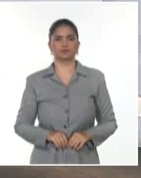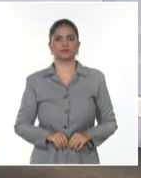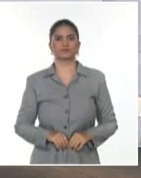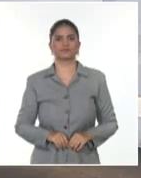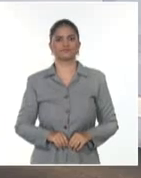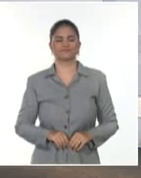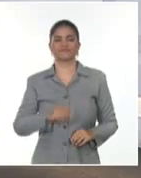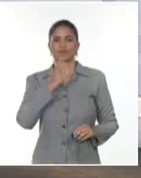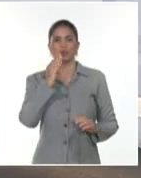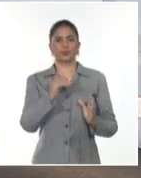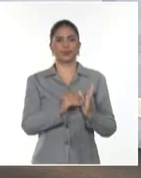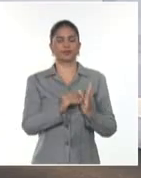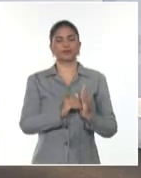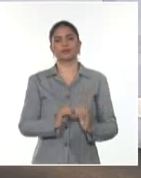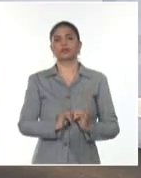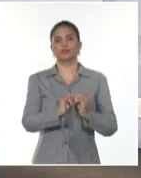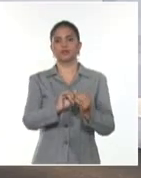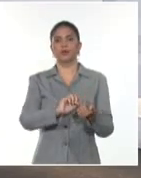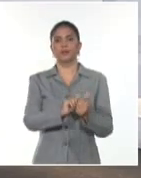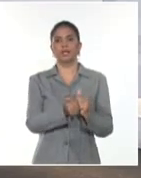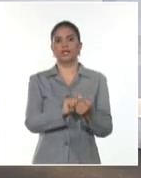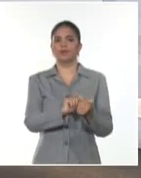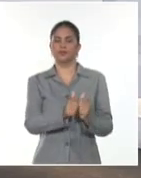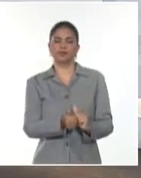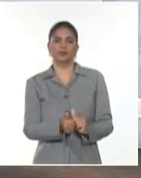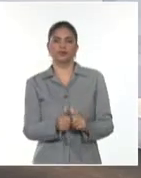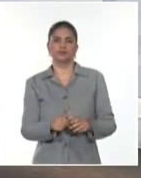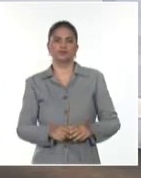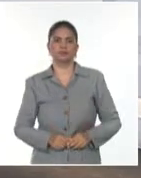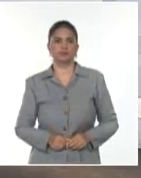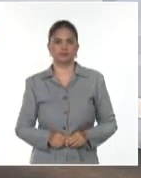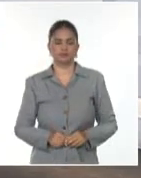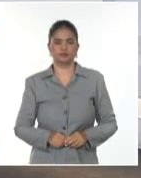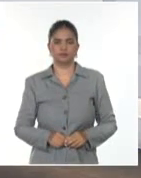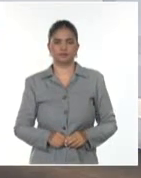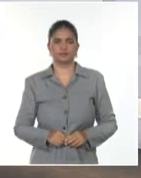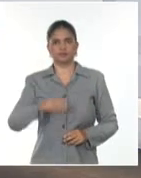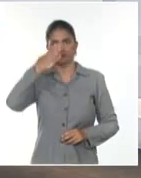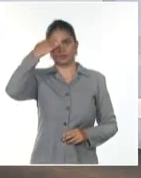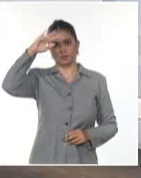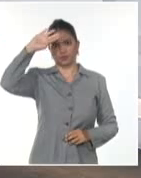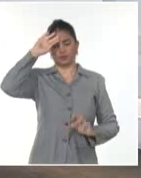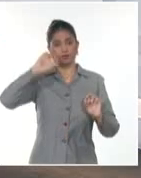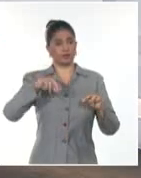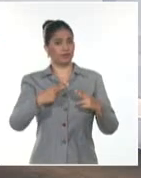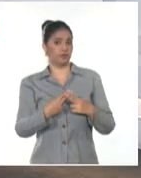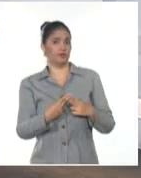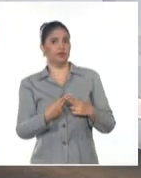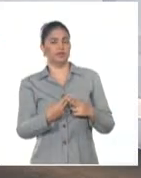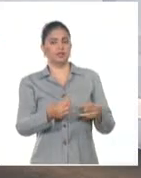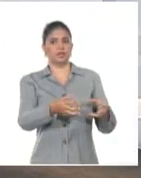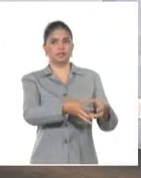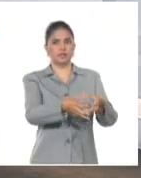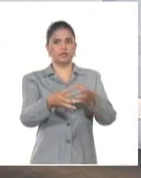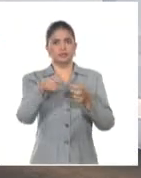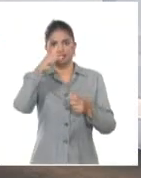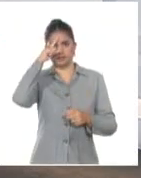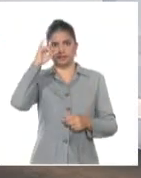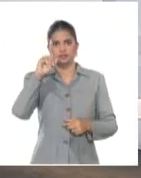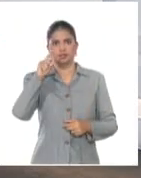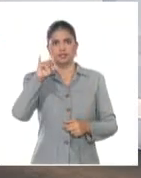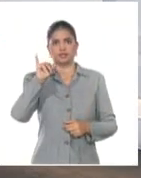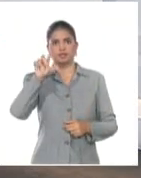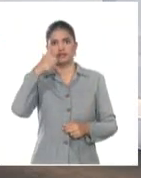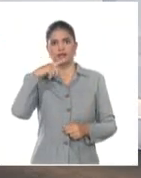las tardes, tiempo que dedicamos a los deportes en la emisión del mediodía. Cuba compite en estos momentos ante los equipos de Sri Lanka y Sudán en